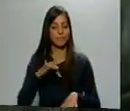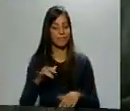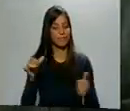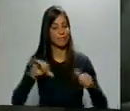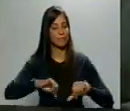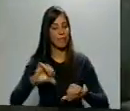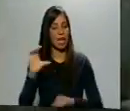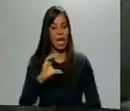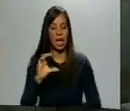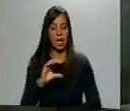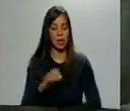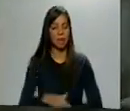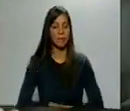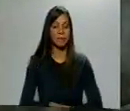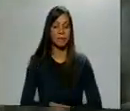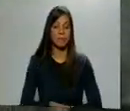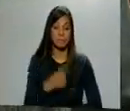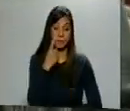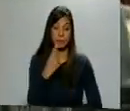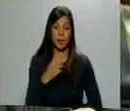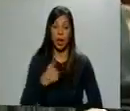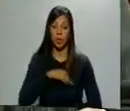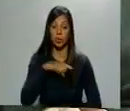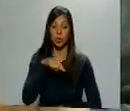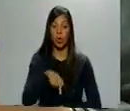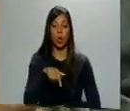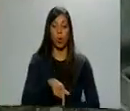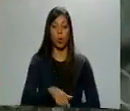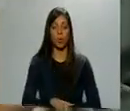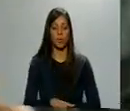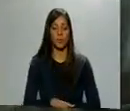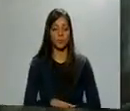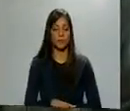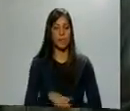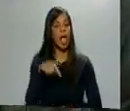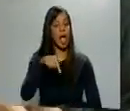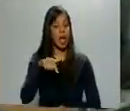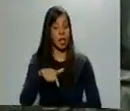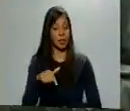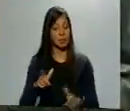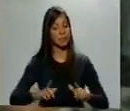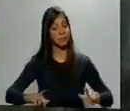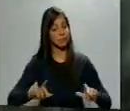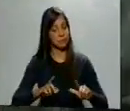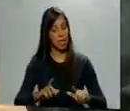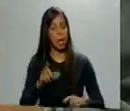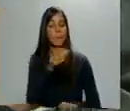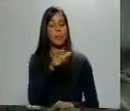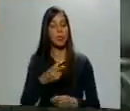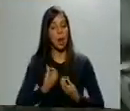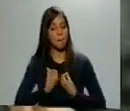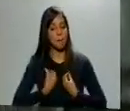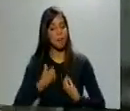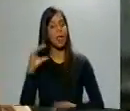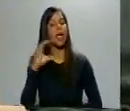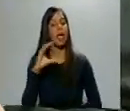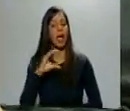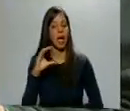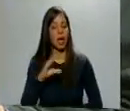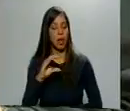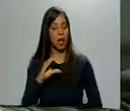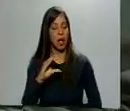Es pues hoy, así como nosotros desde esta instancia como caraqueño, como habitante